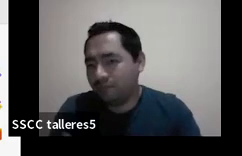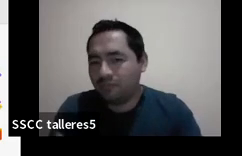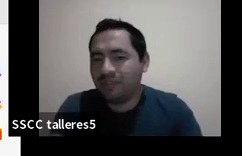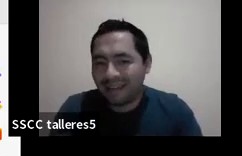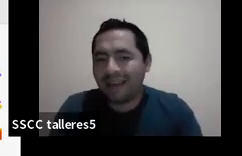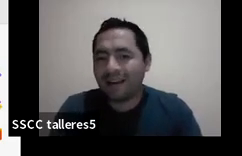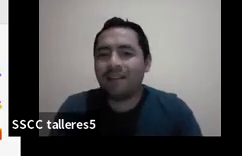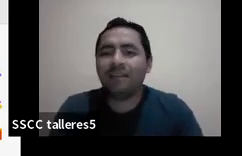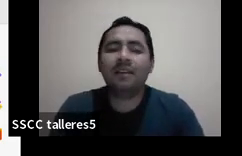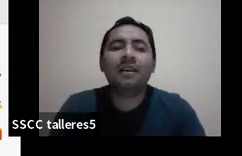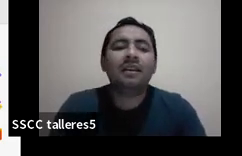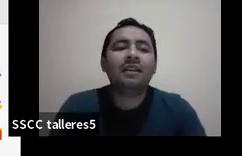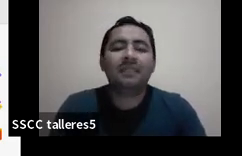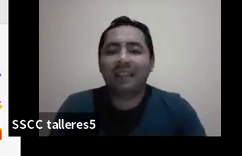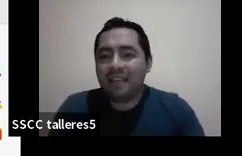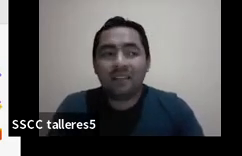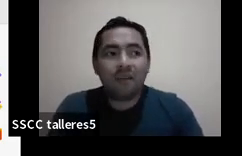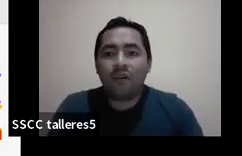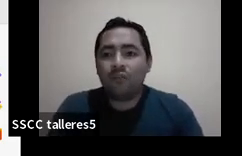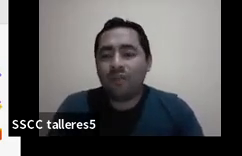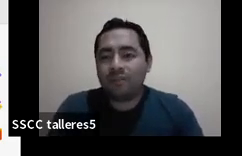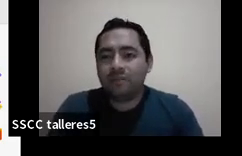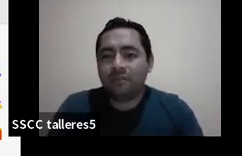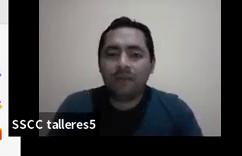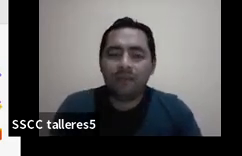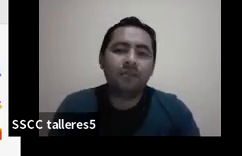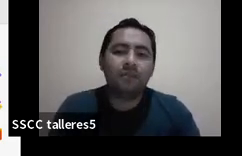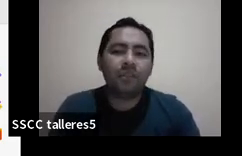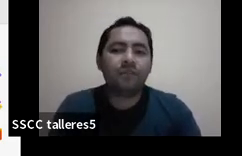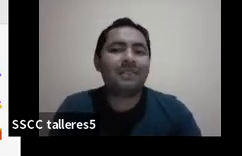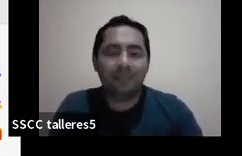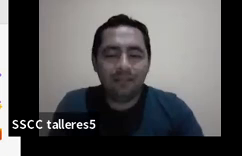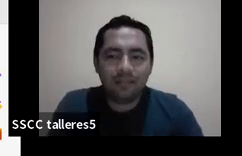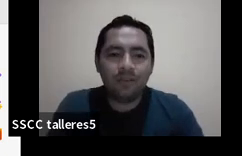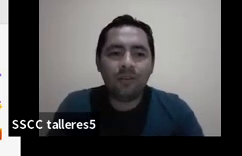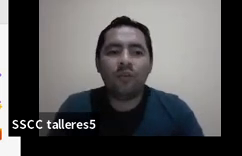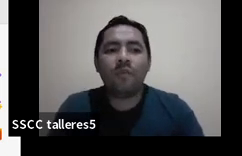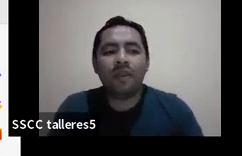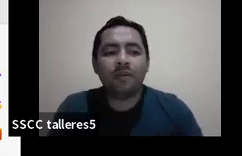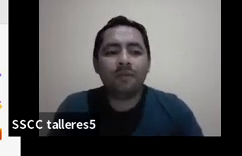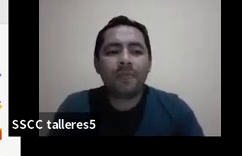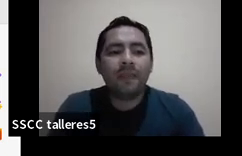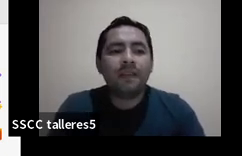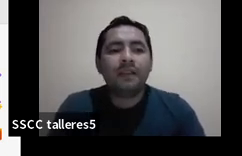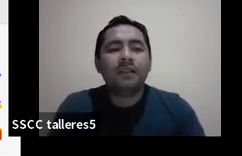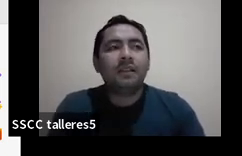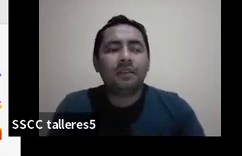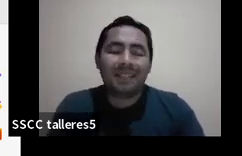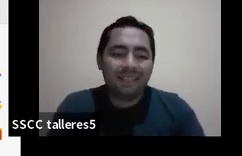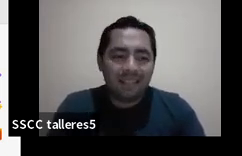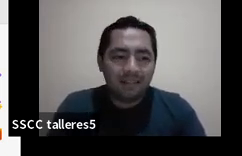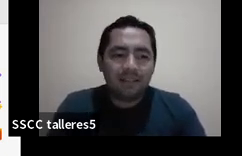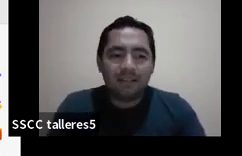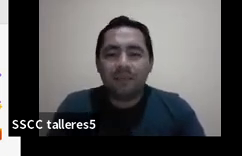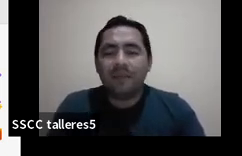tanto porque la carga de tareas y trabajos, pues, a veces no es fácil estar ayudando a un compañero, ¿no? Es